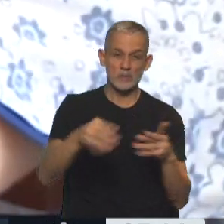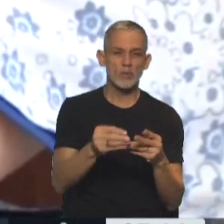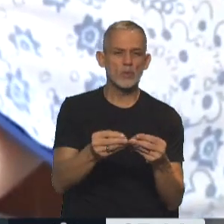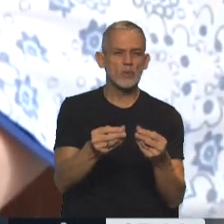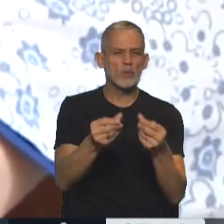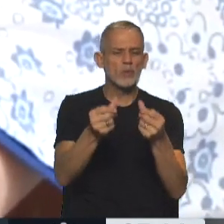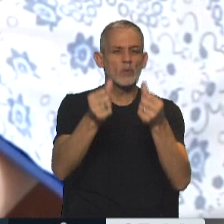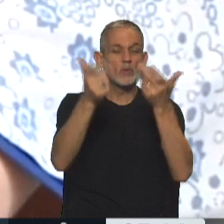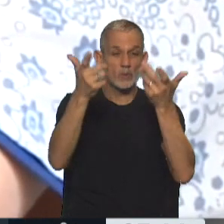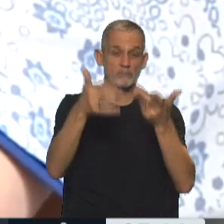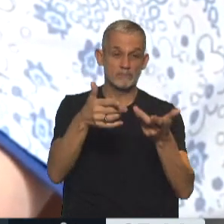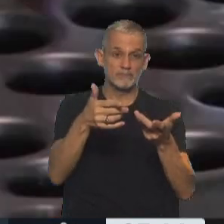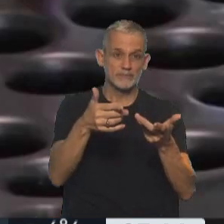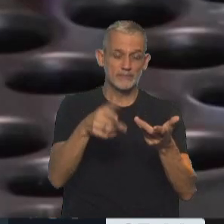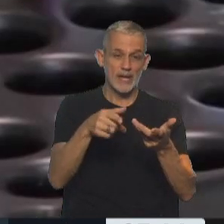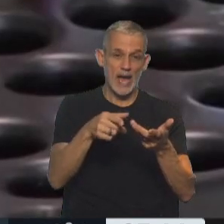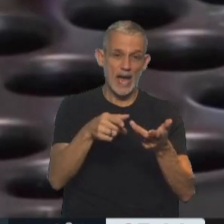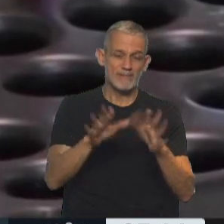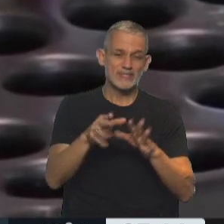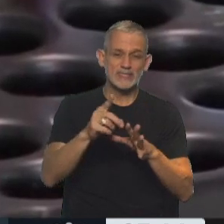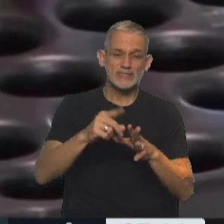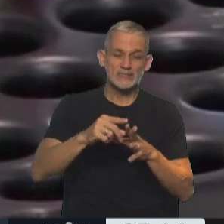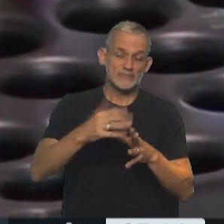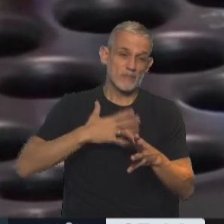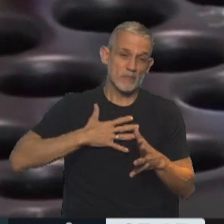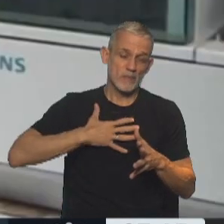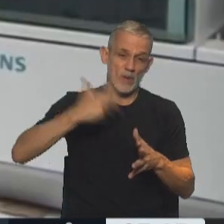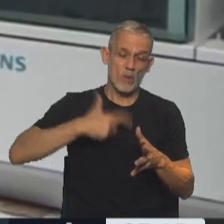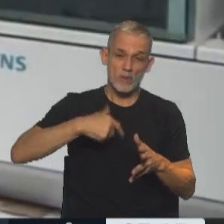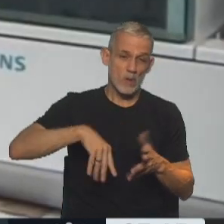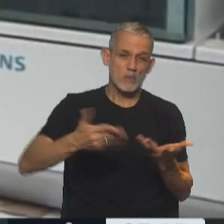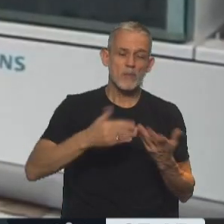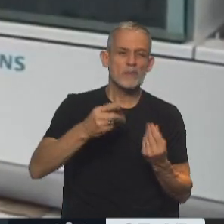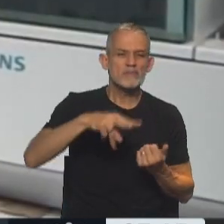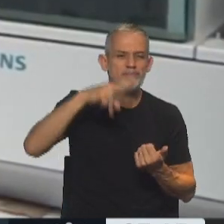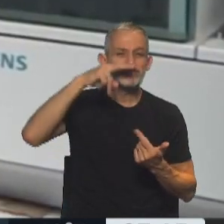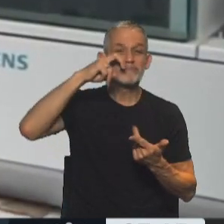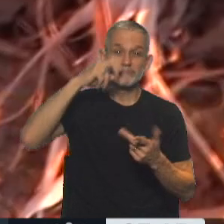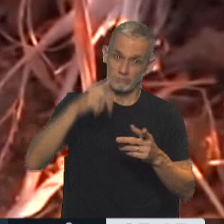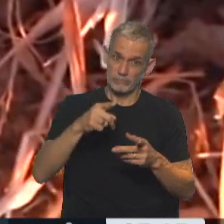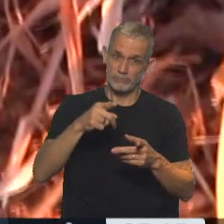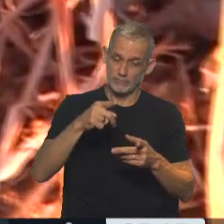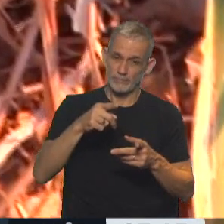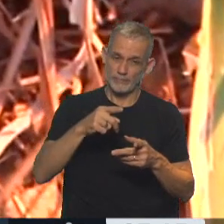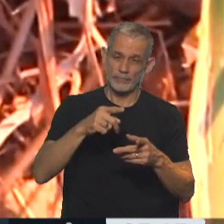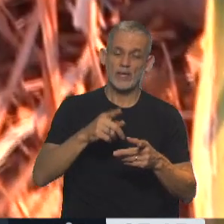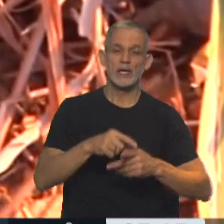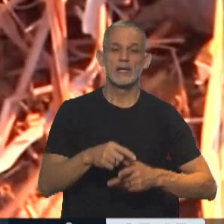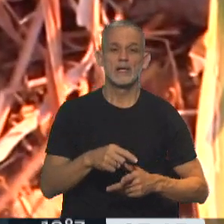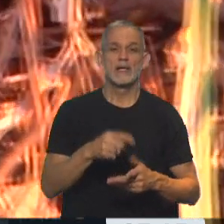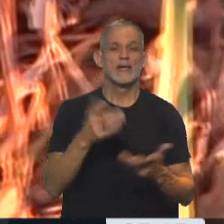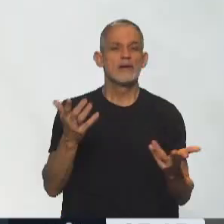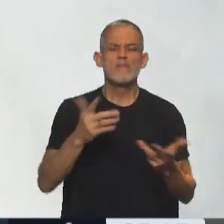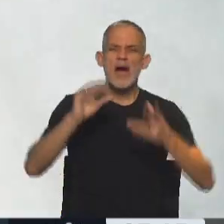vaporiza muchas veces y al organismo de las personas ingresa por vía inhalatoria, por la vía respiratoria. Las